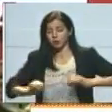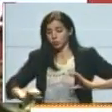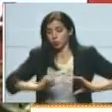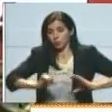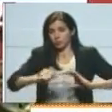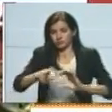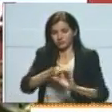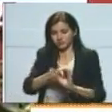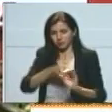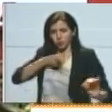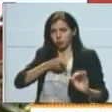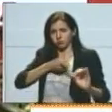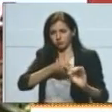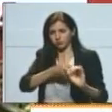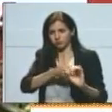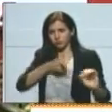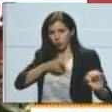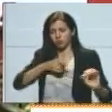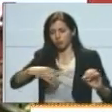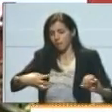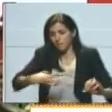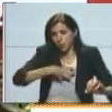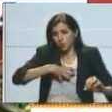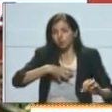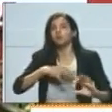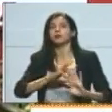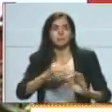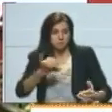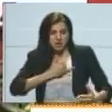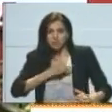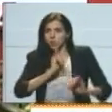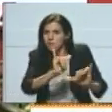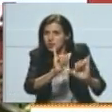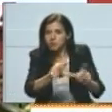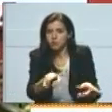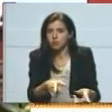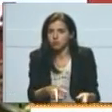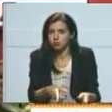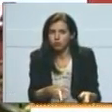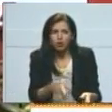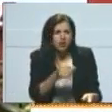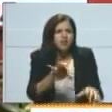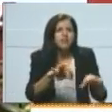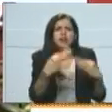hacia atrás. Carajo, ¿van a seguir permitiendo que le maten a sus hijos, señora, señor?